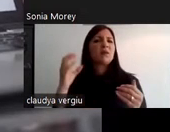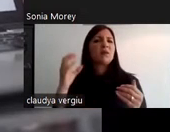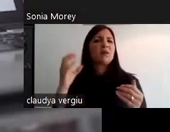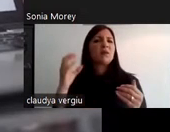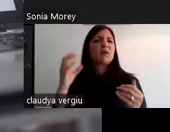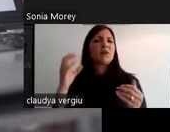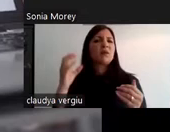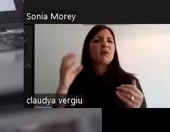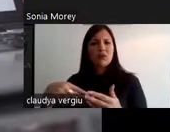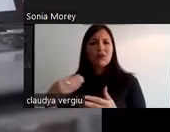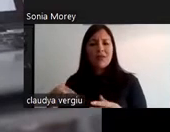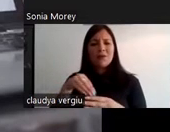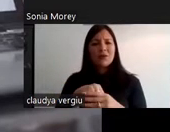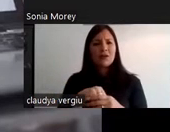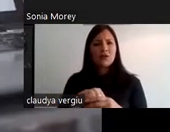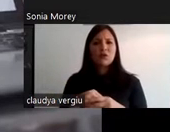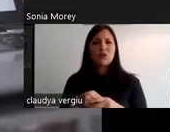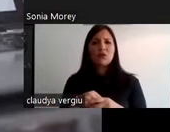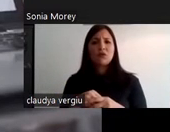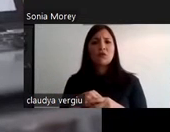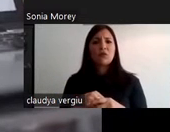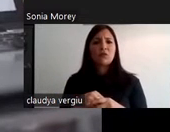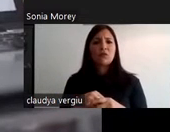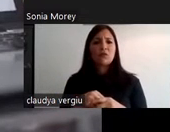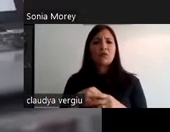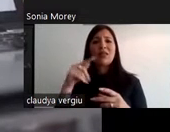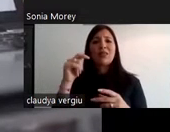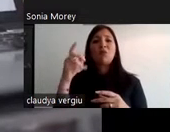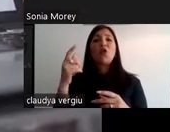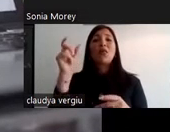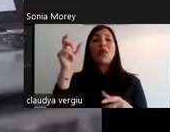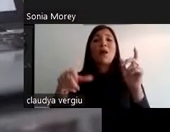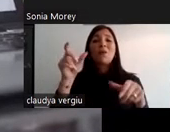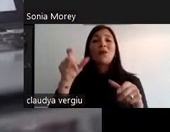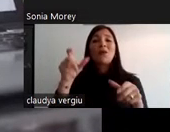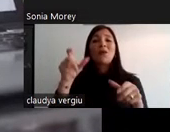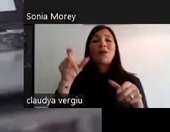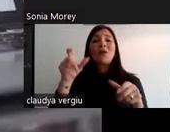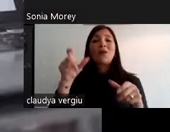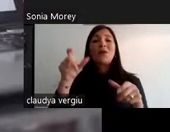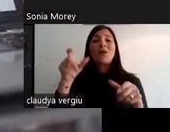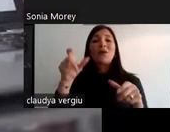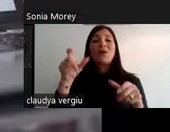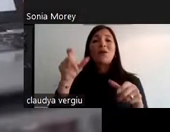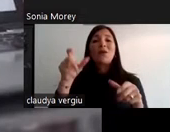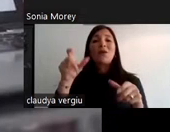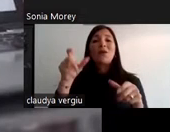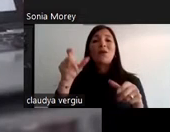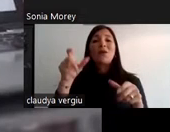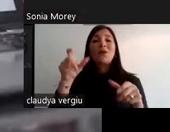nuestra investigación hasta que de vacacionista vienen de ir entonces la utilización